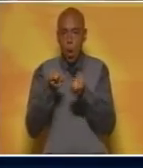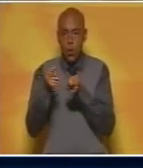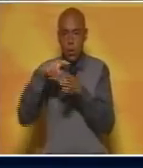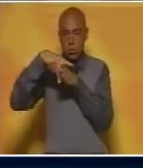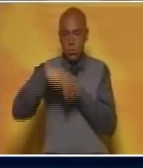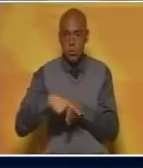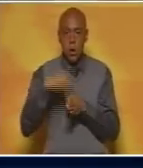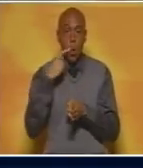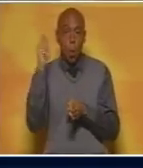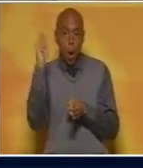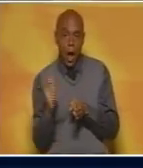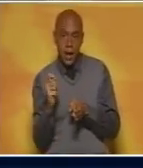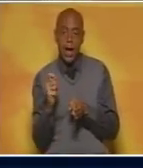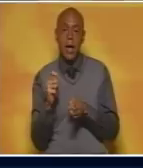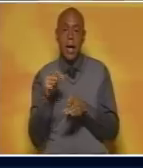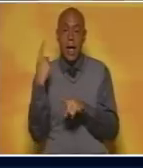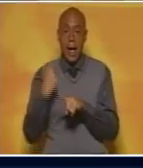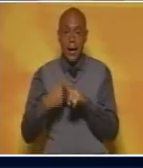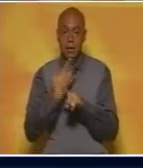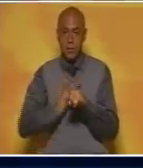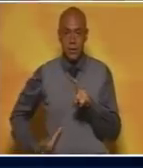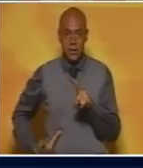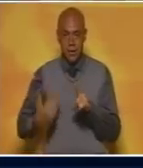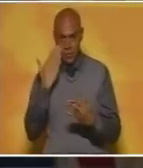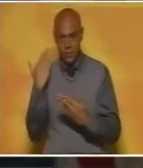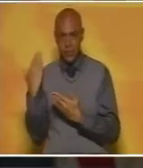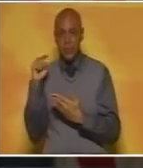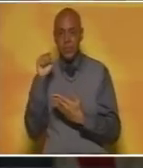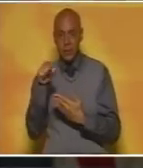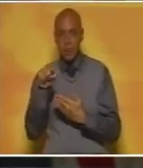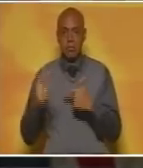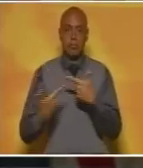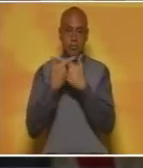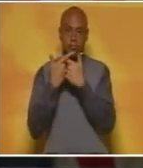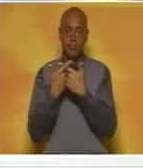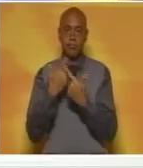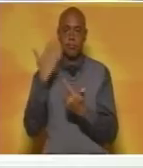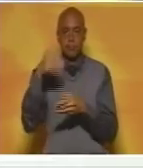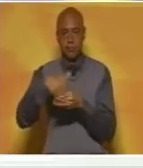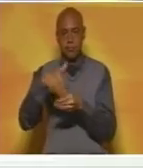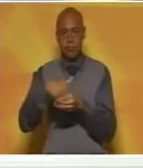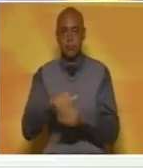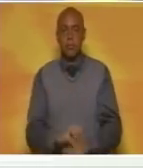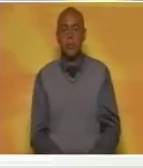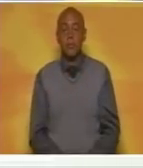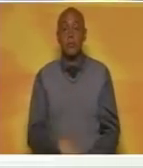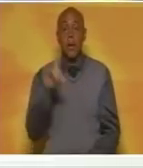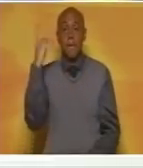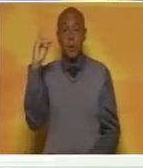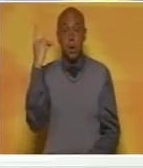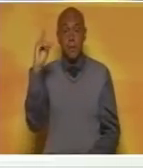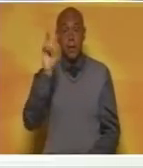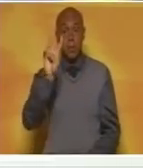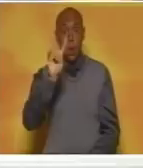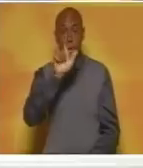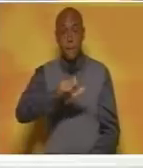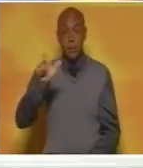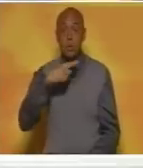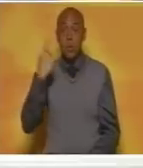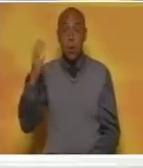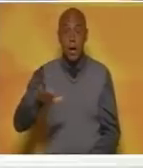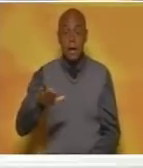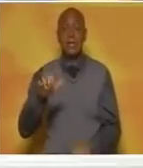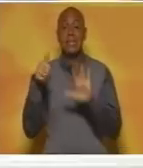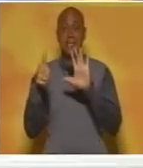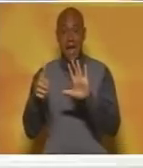a investigar al ex vicepresidente Joe Biden, potencial rival electoral. En Bolivia, al menos dos personas murieron y otras